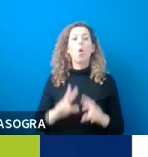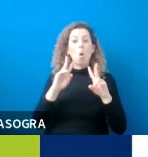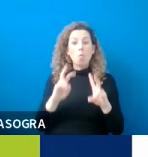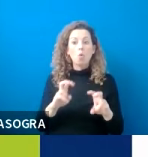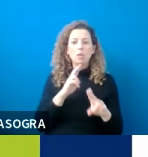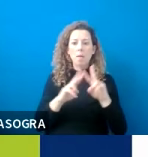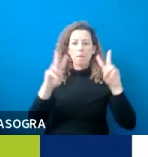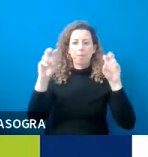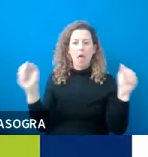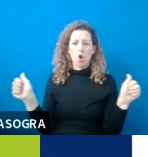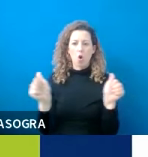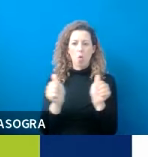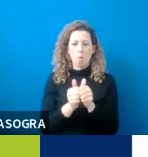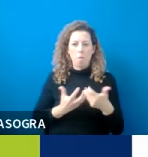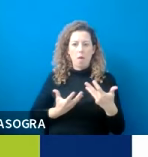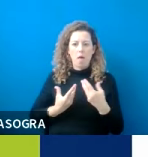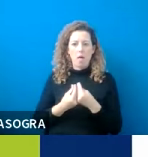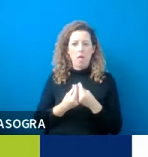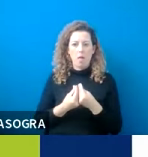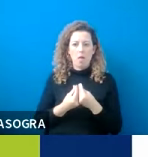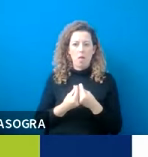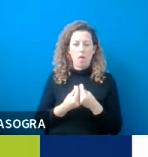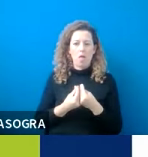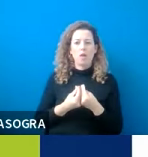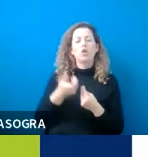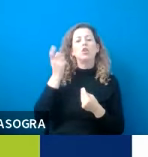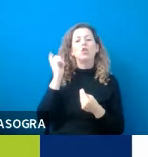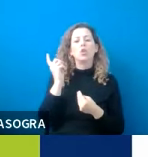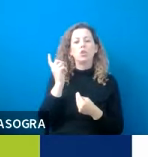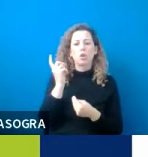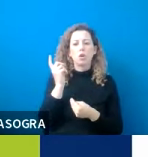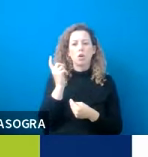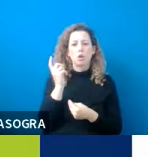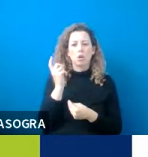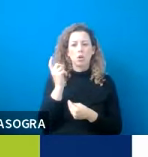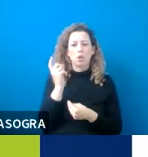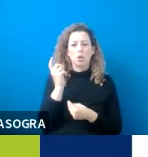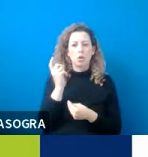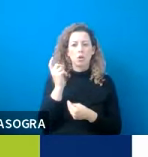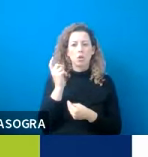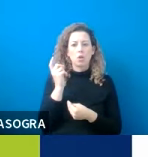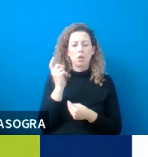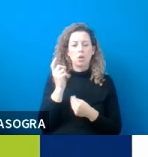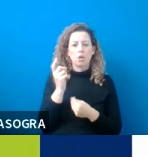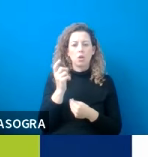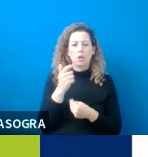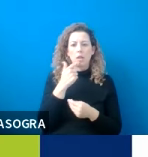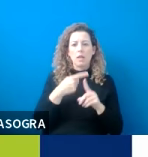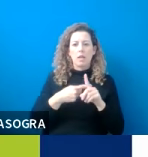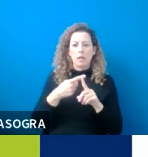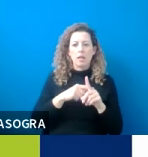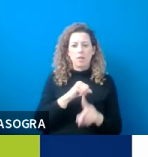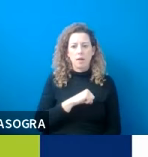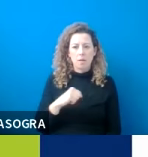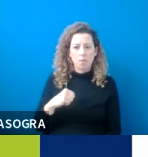acompañamiento que va a consistir no solamente en apoyar a nivel emocional sino también